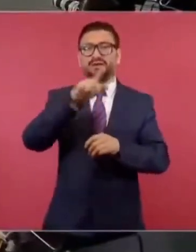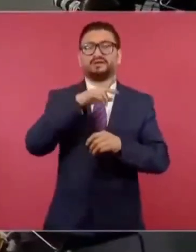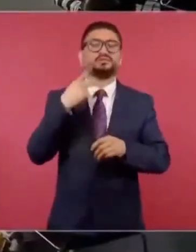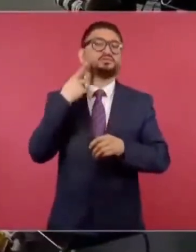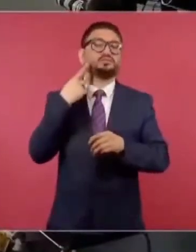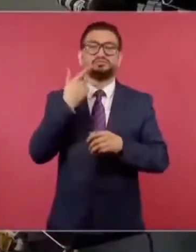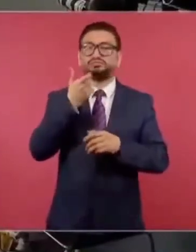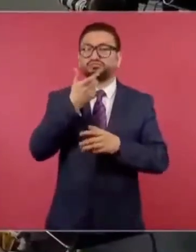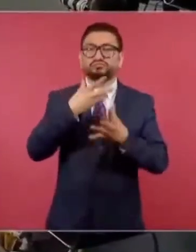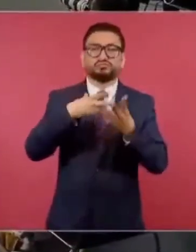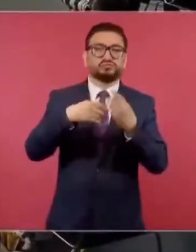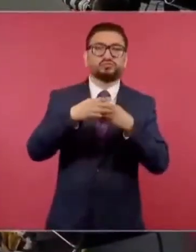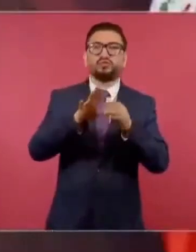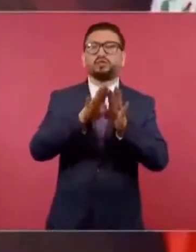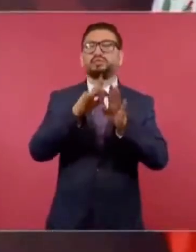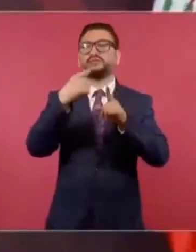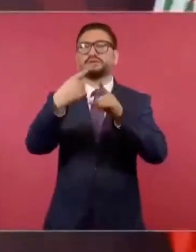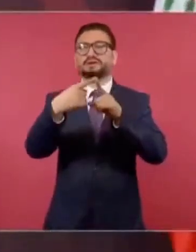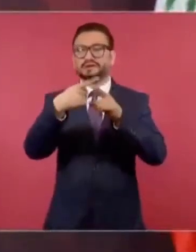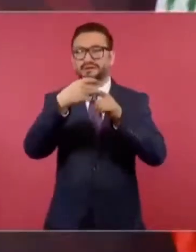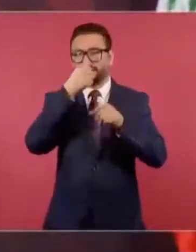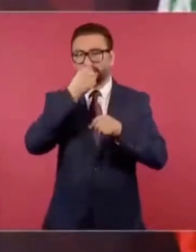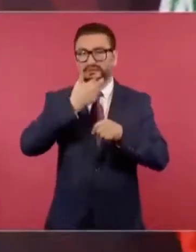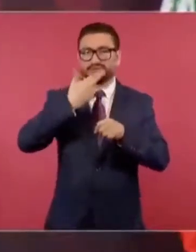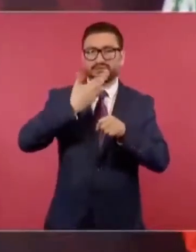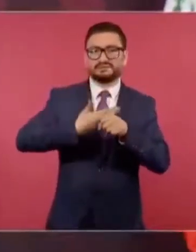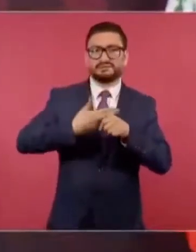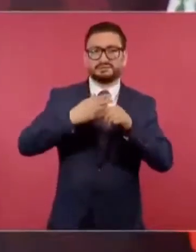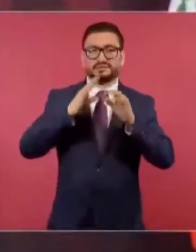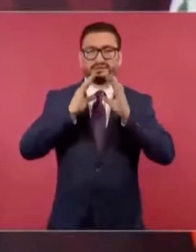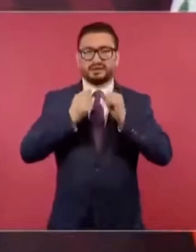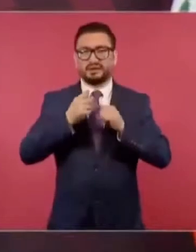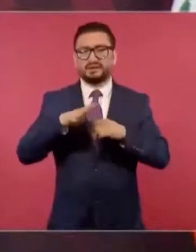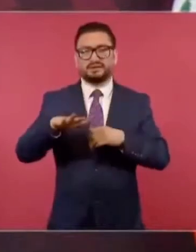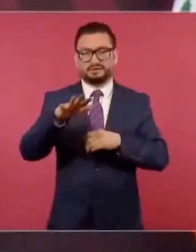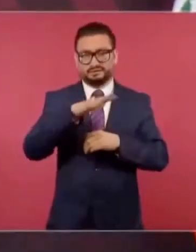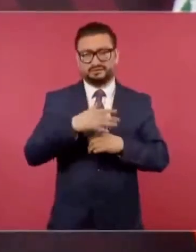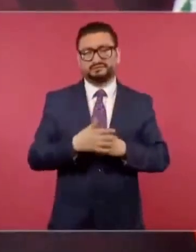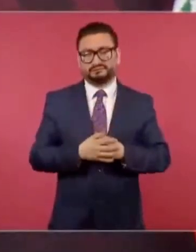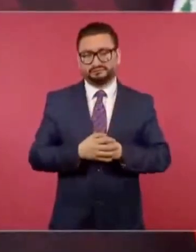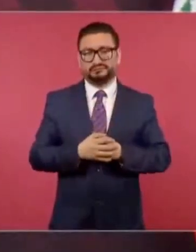económica, quién iba a ser el secretario de Hacienda,